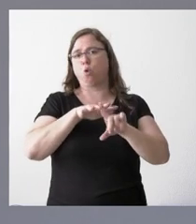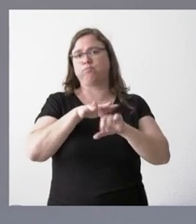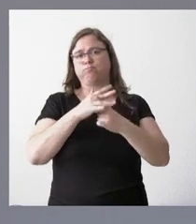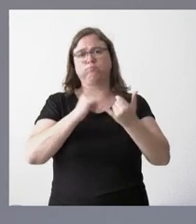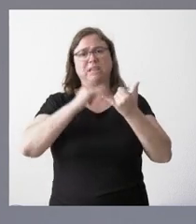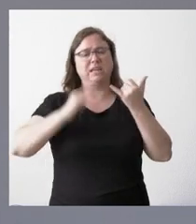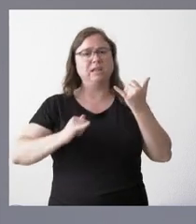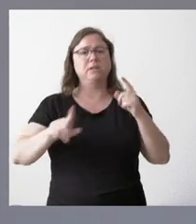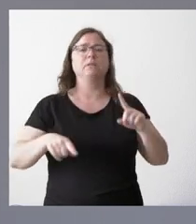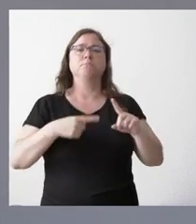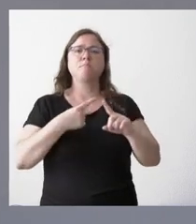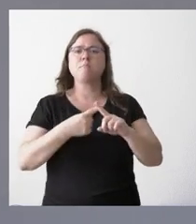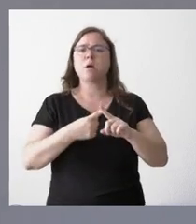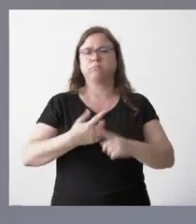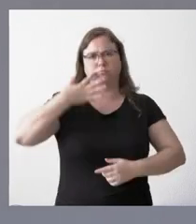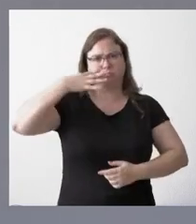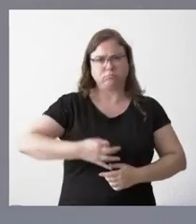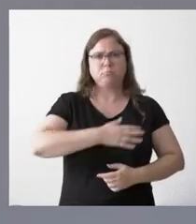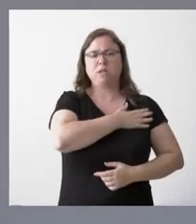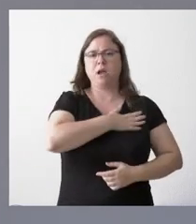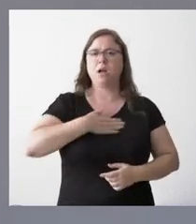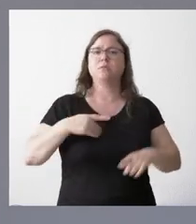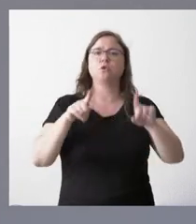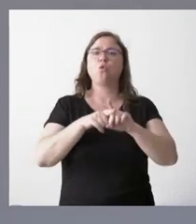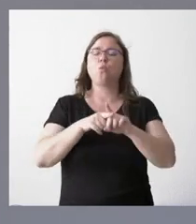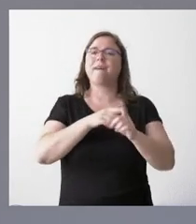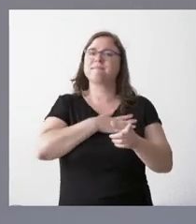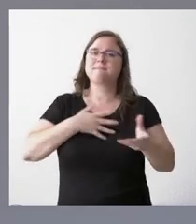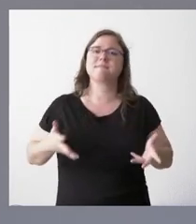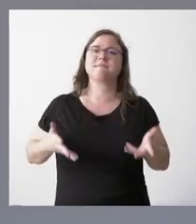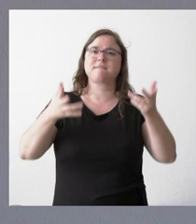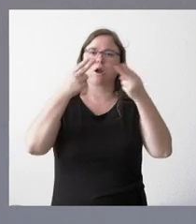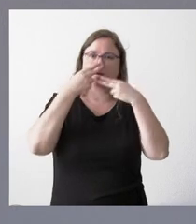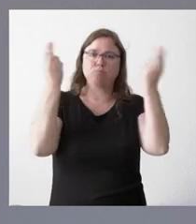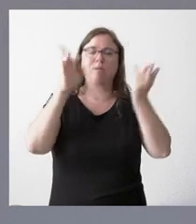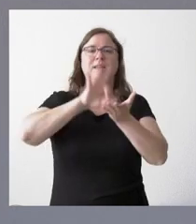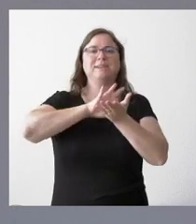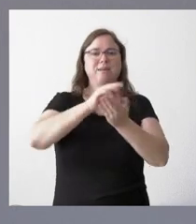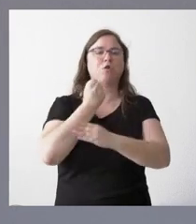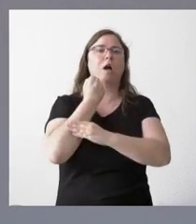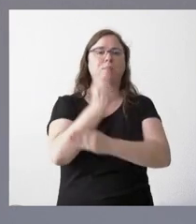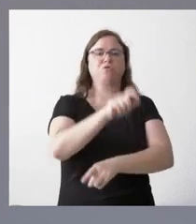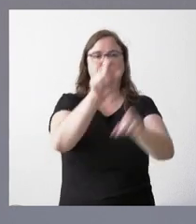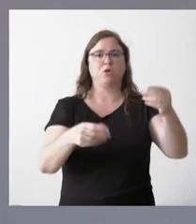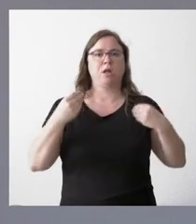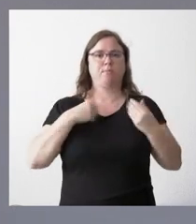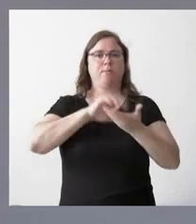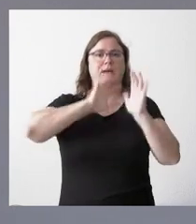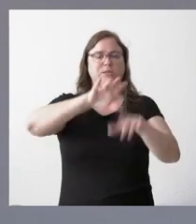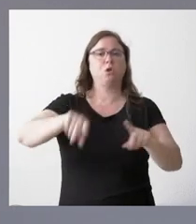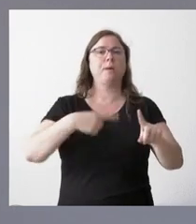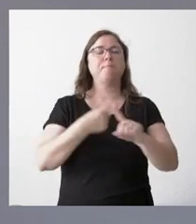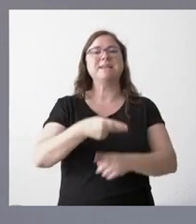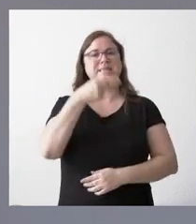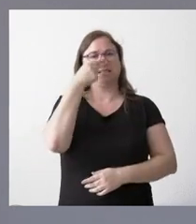y reafirmar nuestra vocación pública al servicio de la gente de esta tierra y de los intereses de nuestra